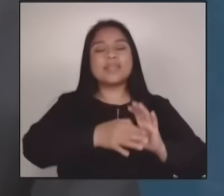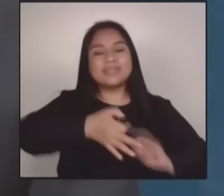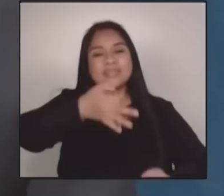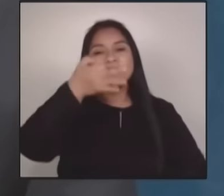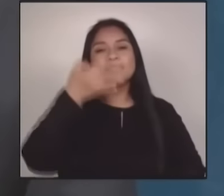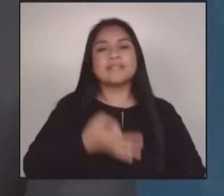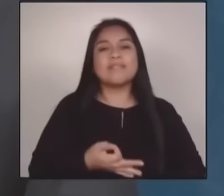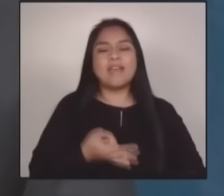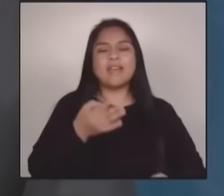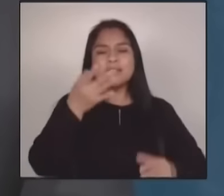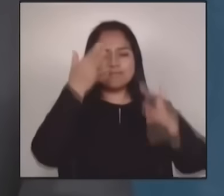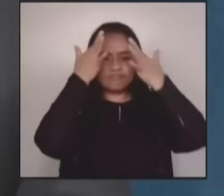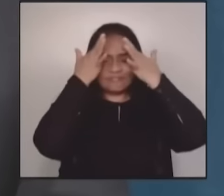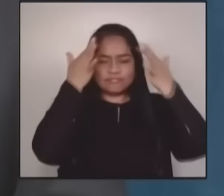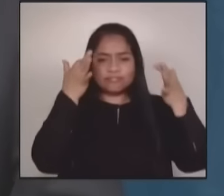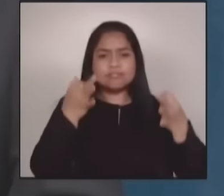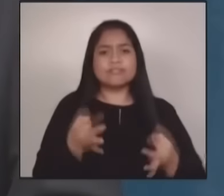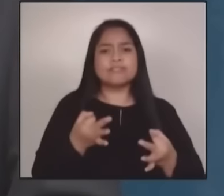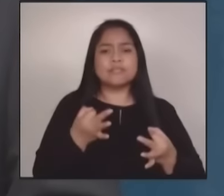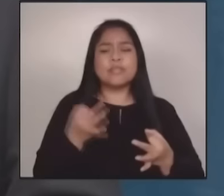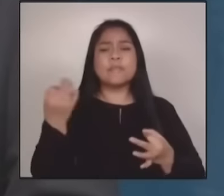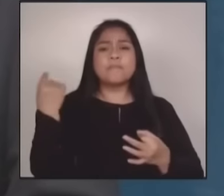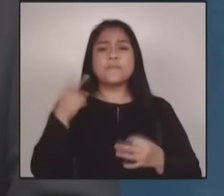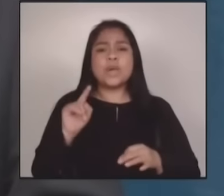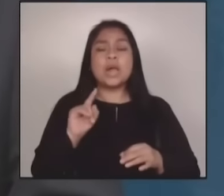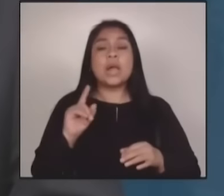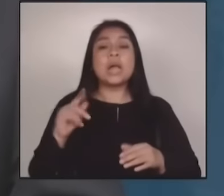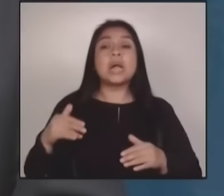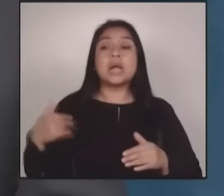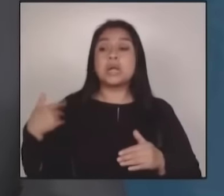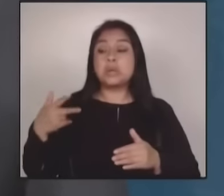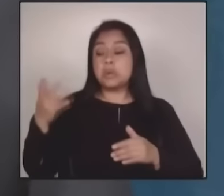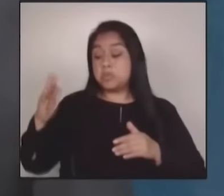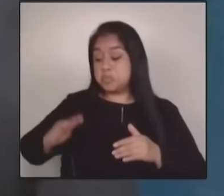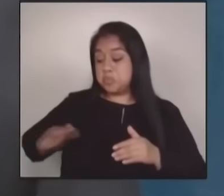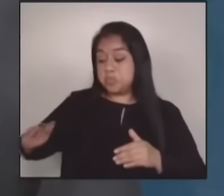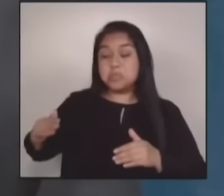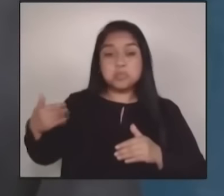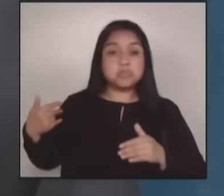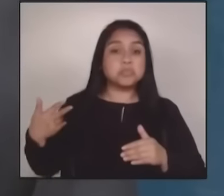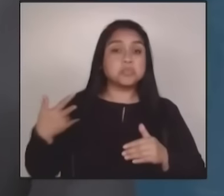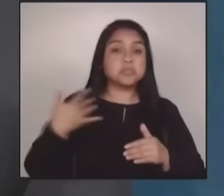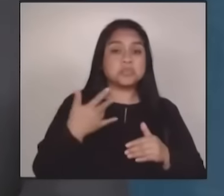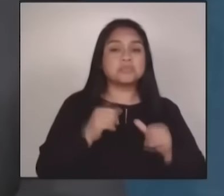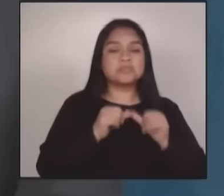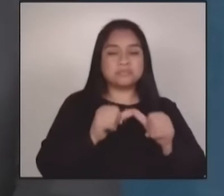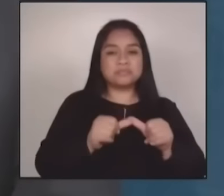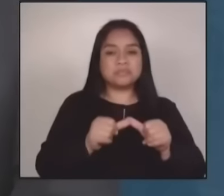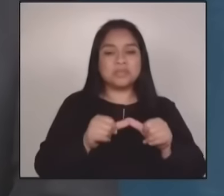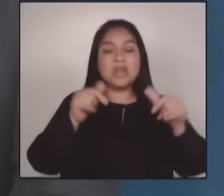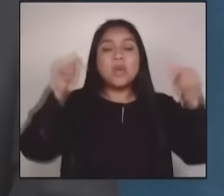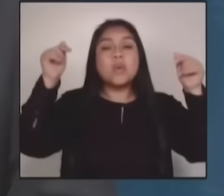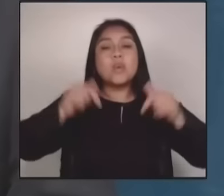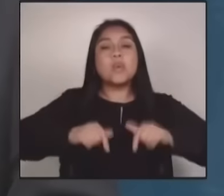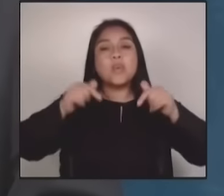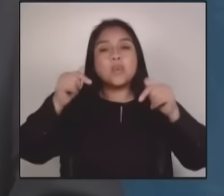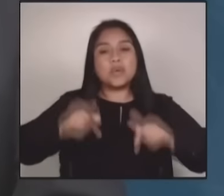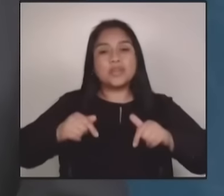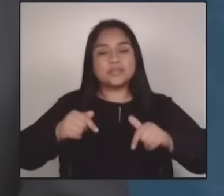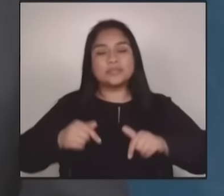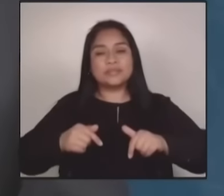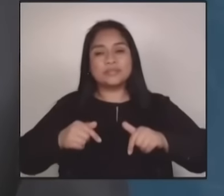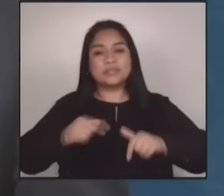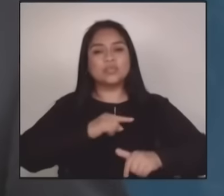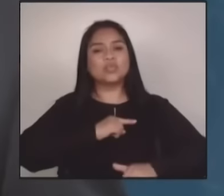y determinación para las generaciones que nos seguirán. Hoy, ahora,